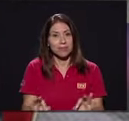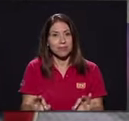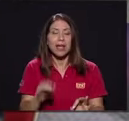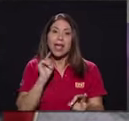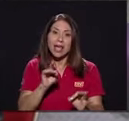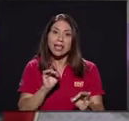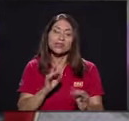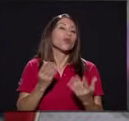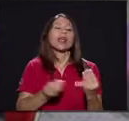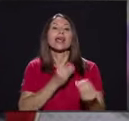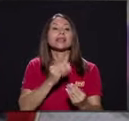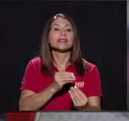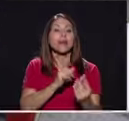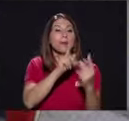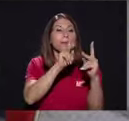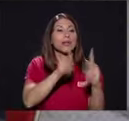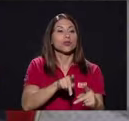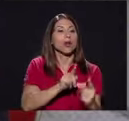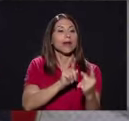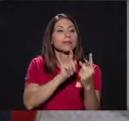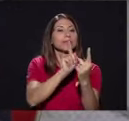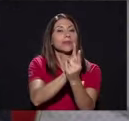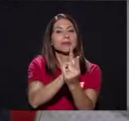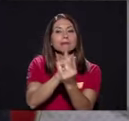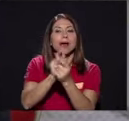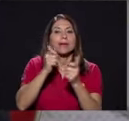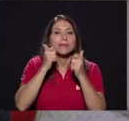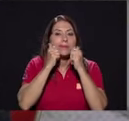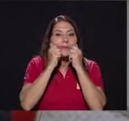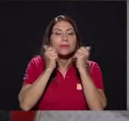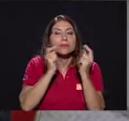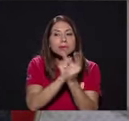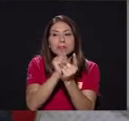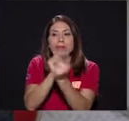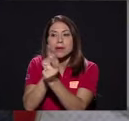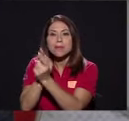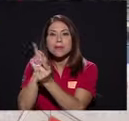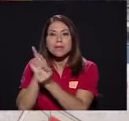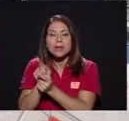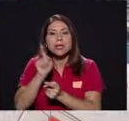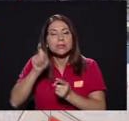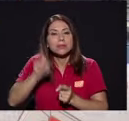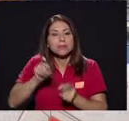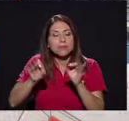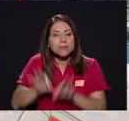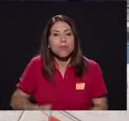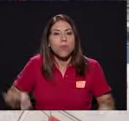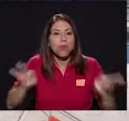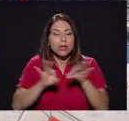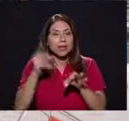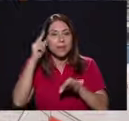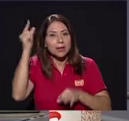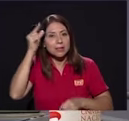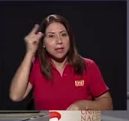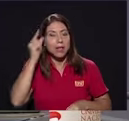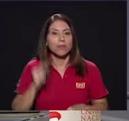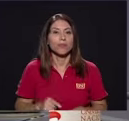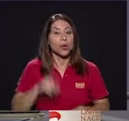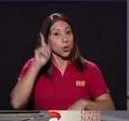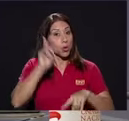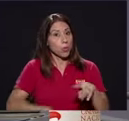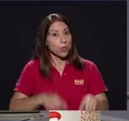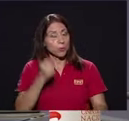esa es una conexión persona a persona, rostro a rostro. Eso es esencial en la construcción de la apertura del Estado. Sí, no debemos